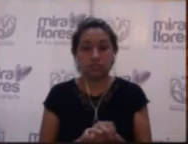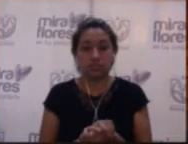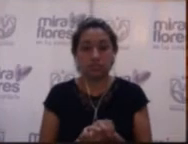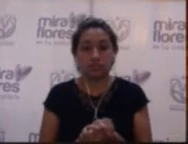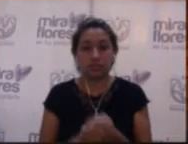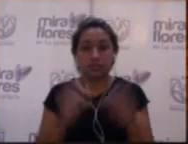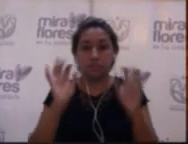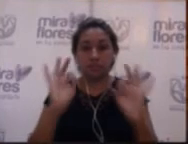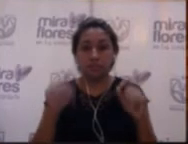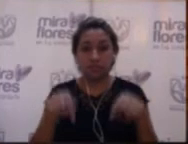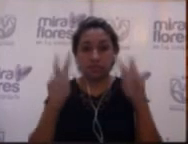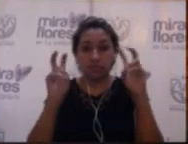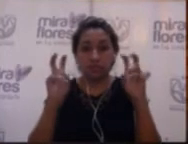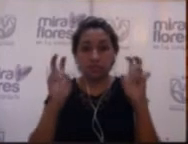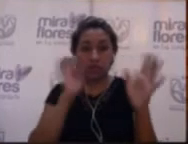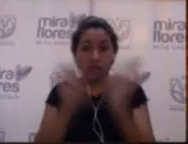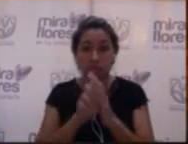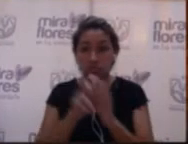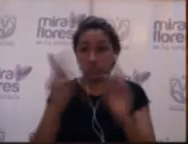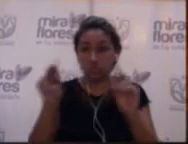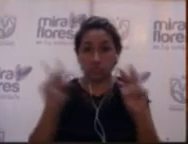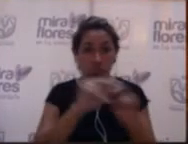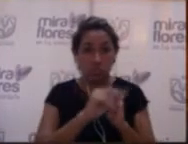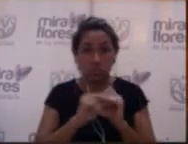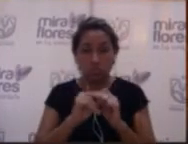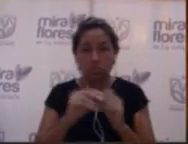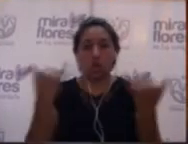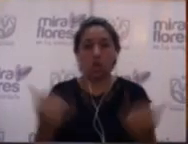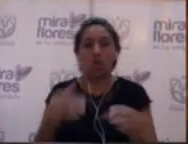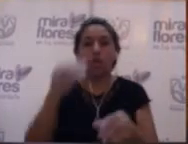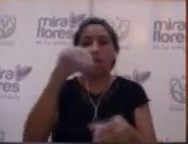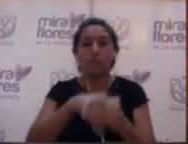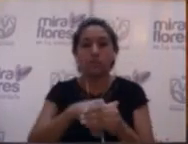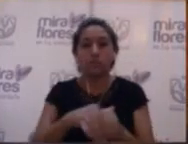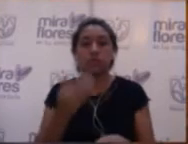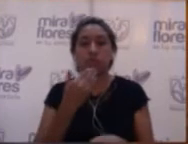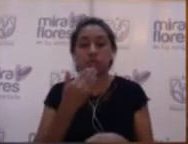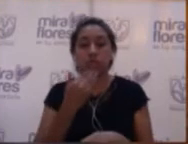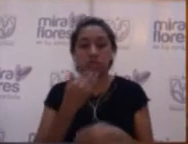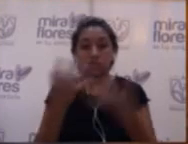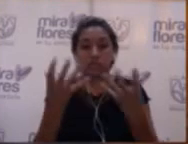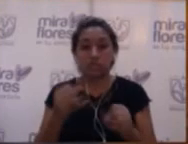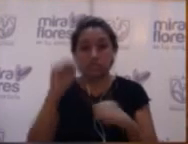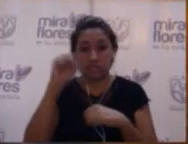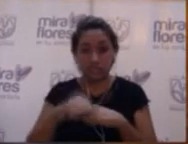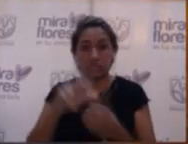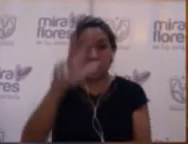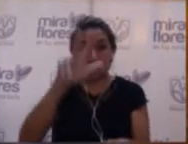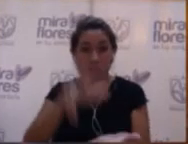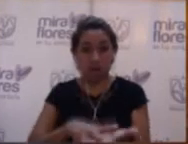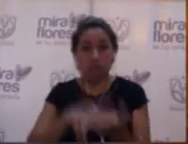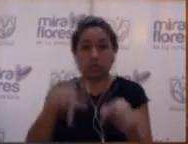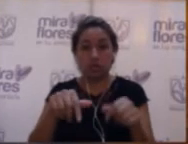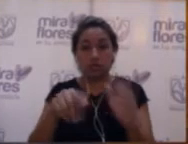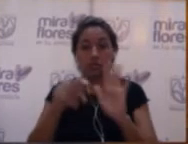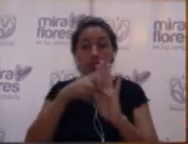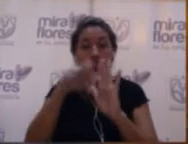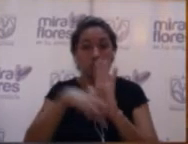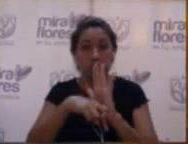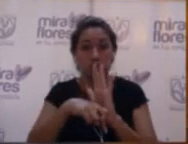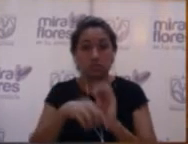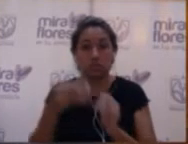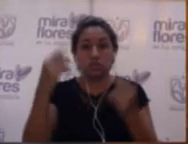esto. Si no es así, vamos a proceder al voto. Aquellos miembros del Consejo que estén a favor de aprobar este proyecto, si no se